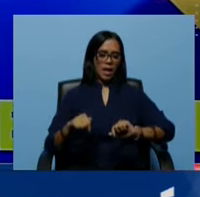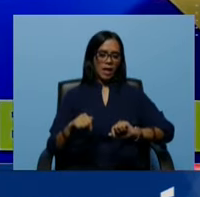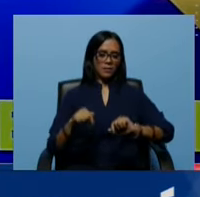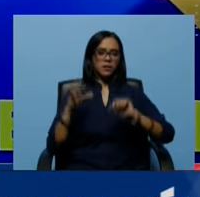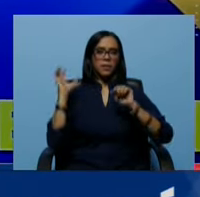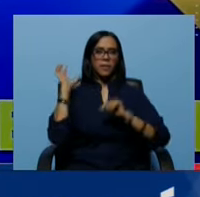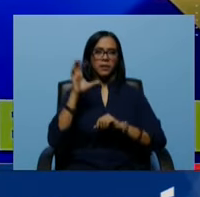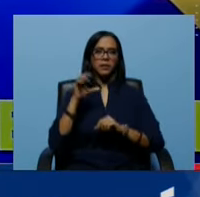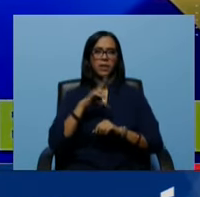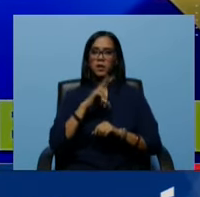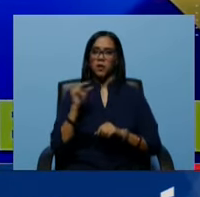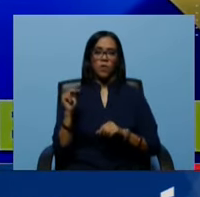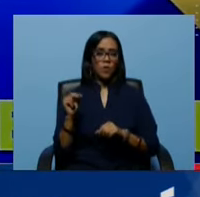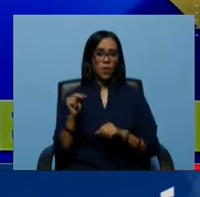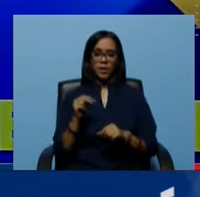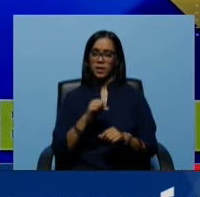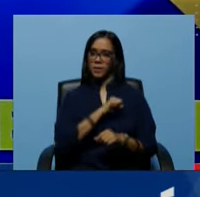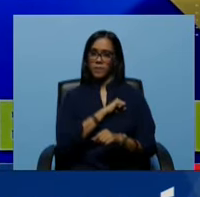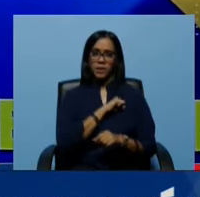cobarde.